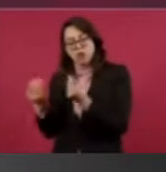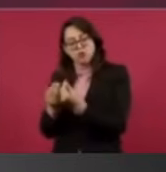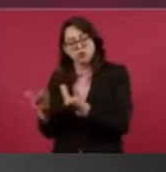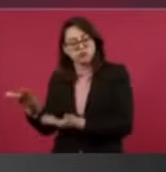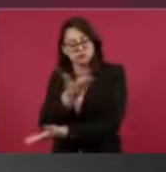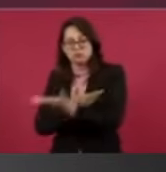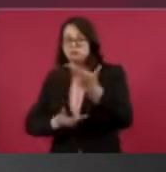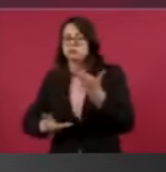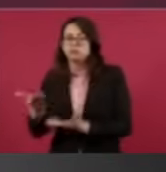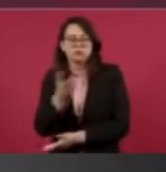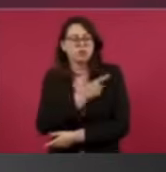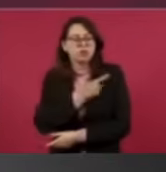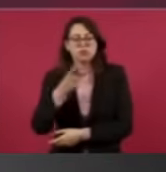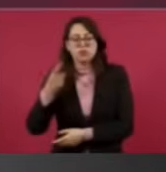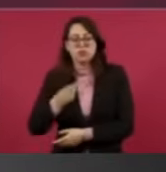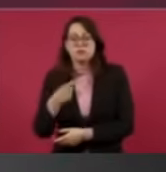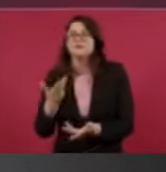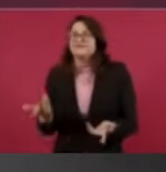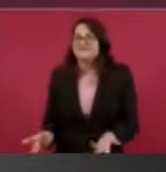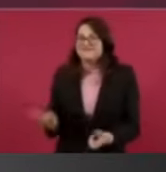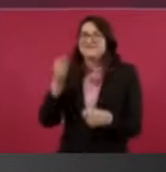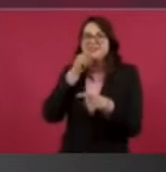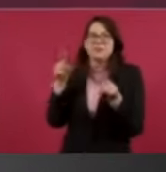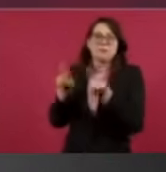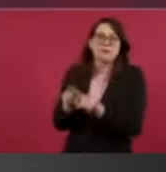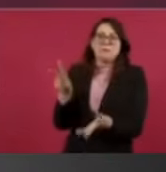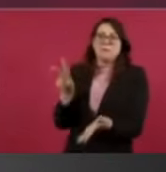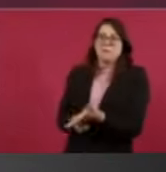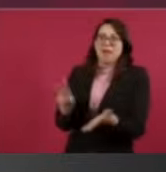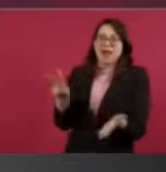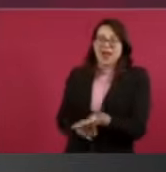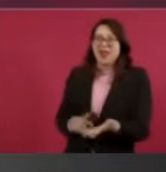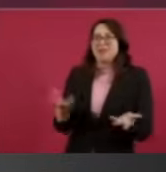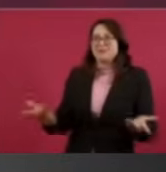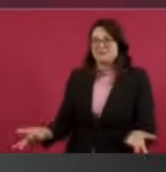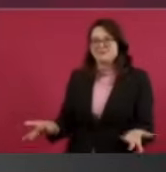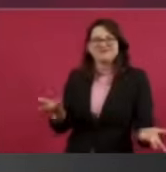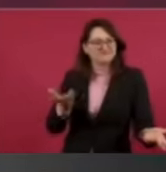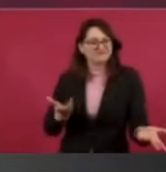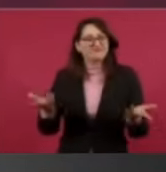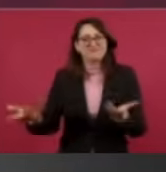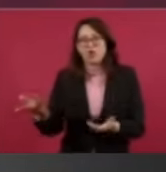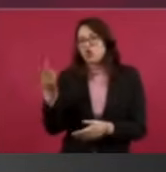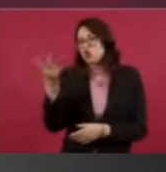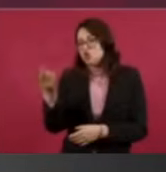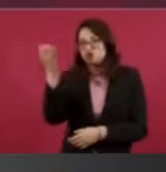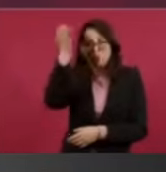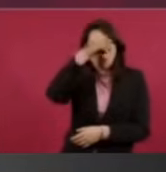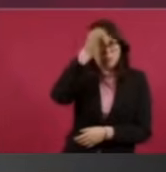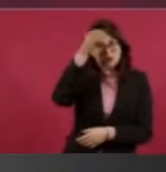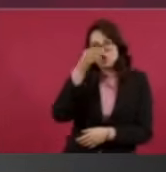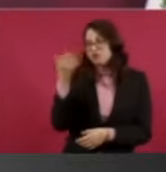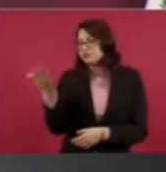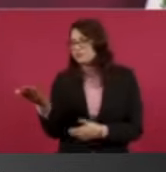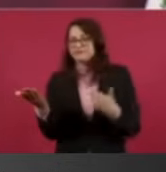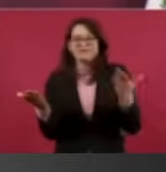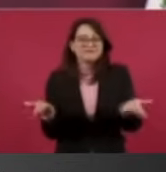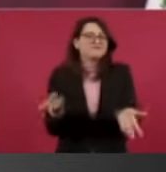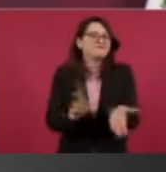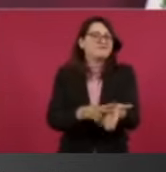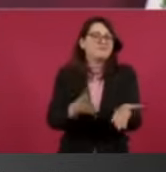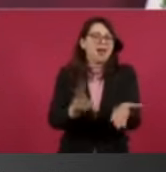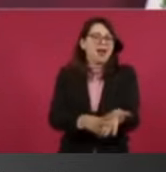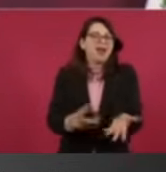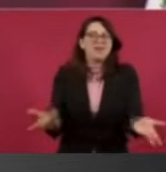¿no?, lo que él plantea. Entonces, es bueno el debate.